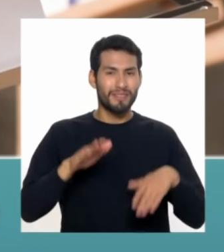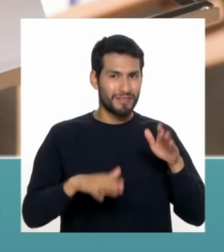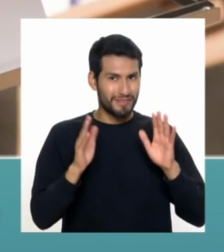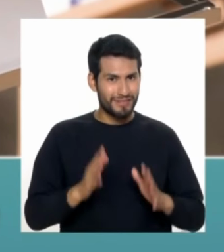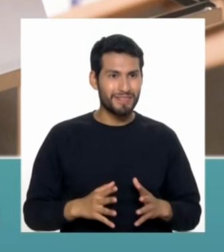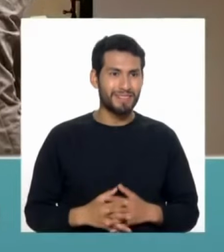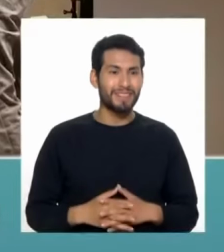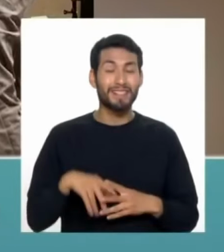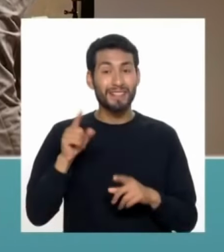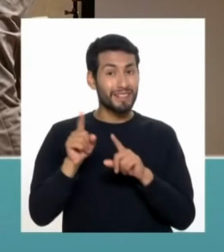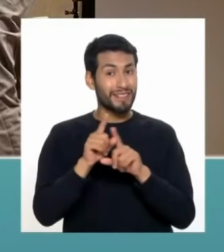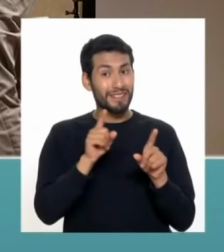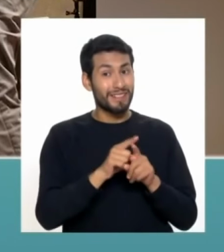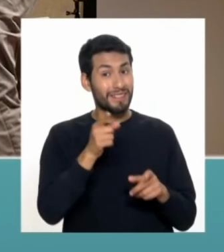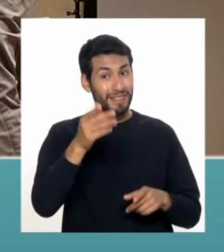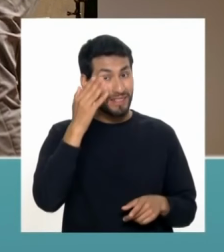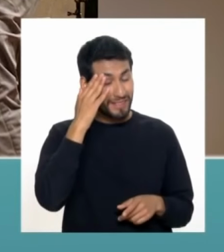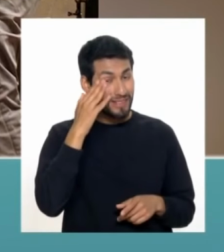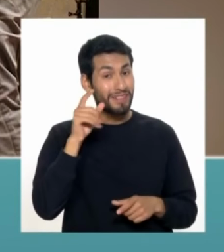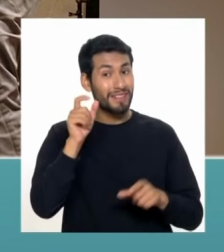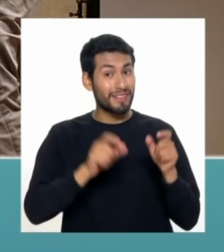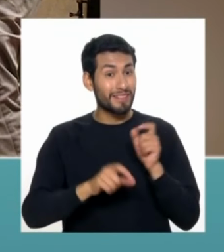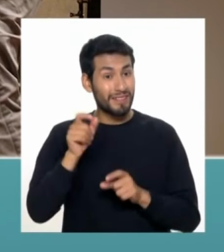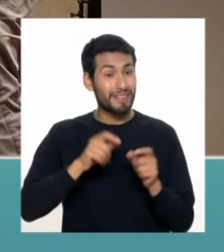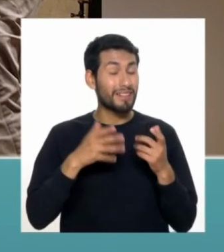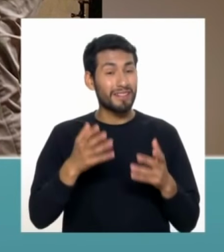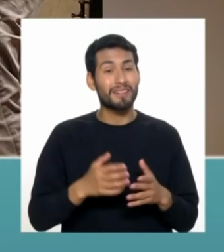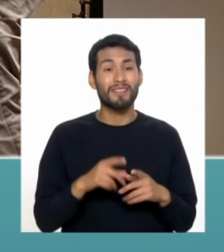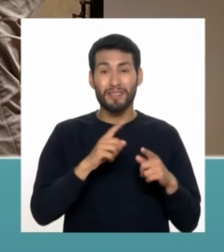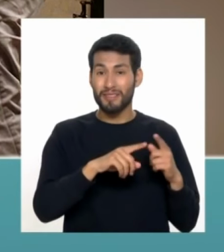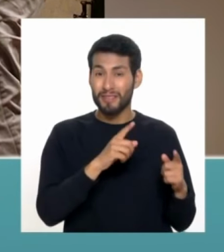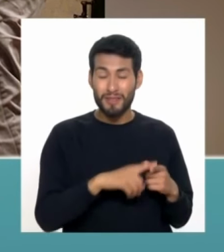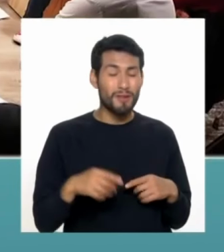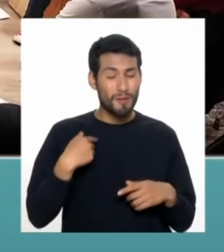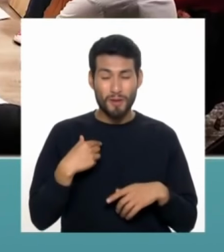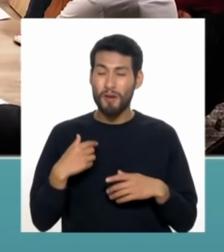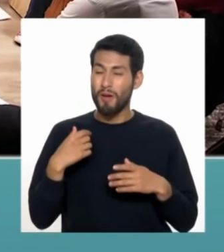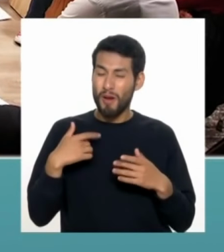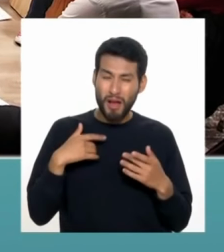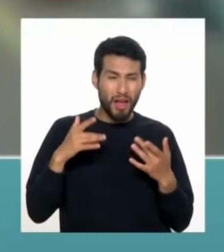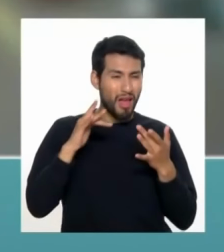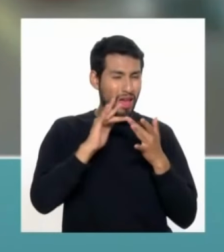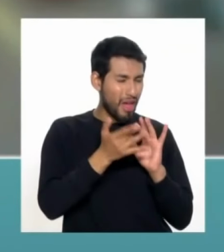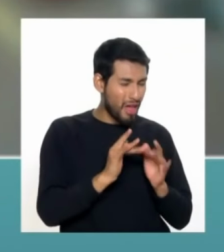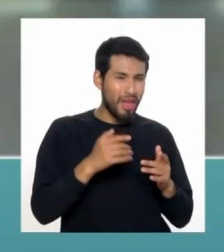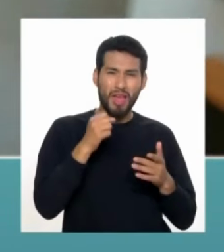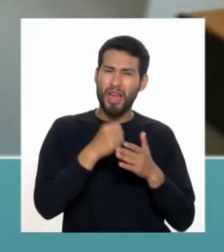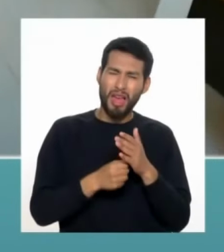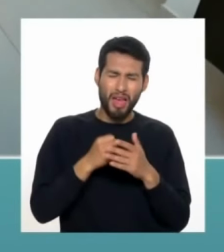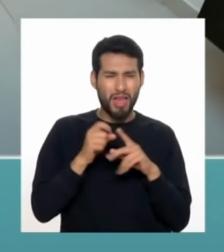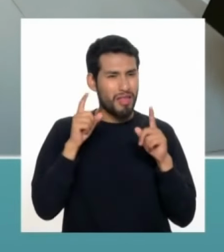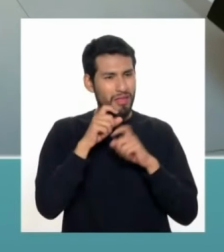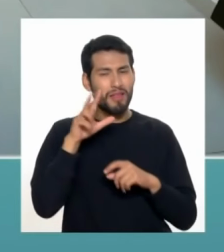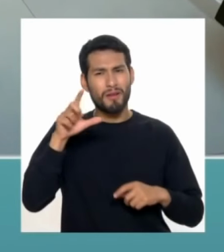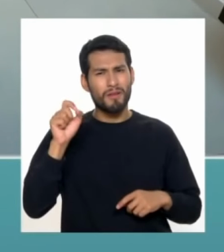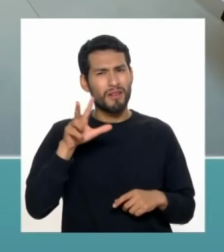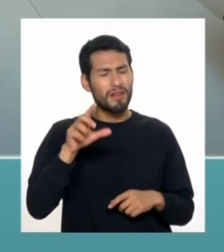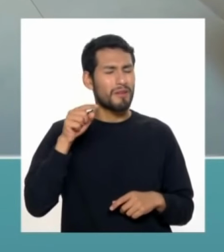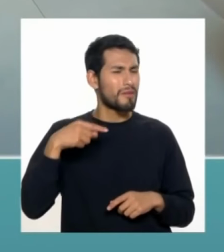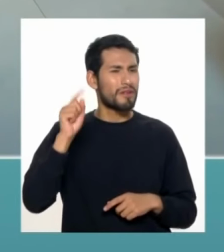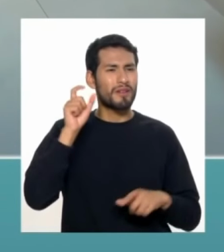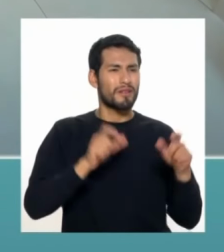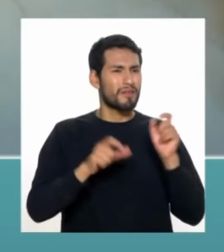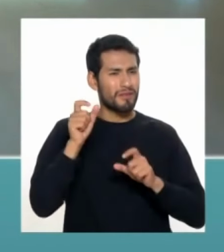percusionista. Además, ¿sabías que la población enfrenta grandes desafíos de conectividad con más de 3.3 millones